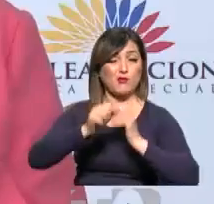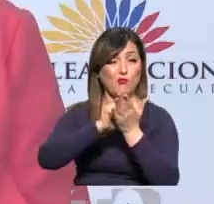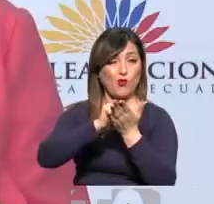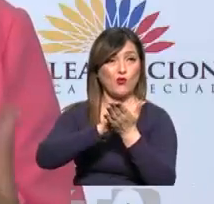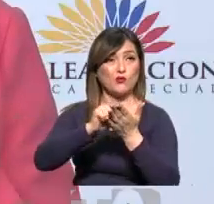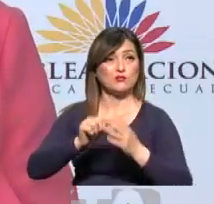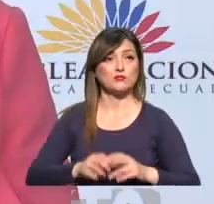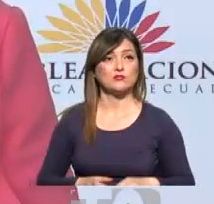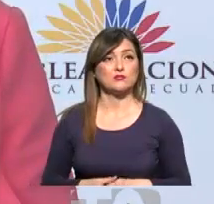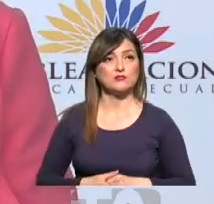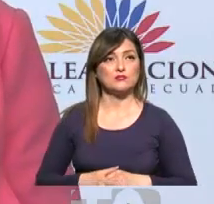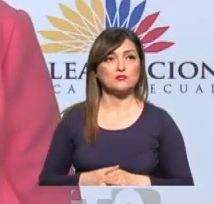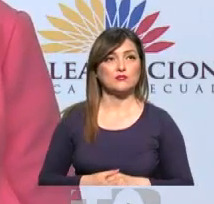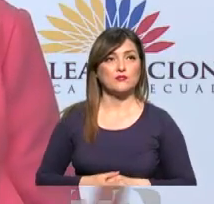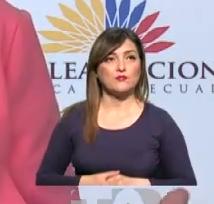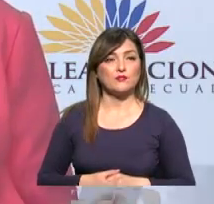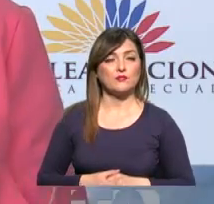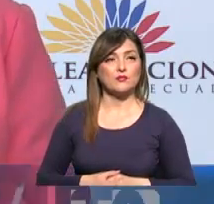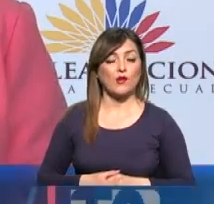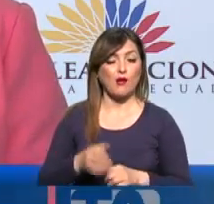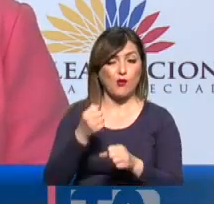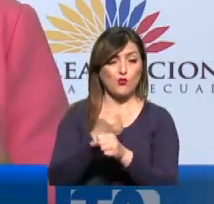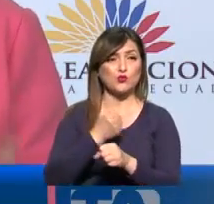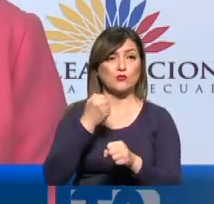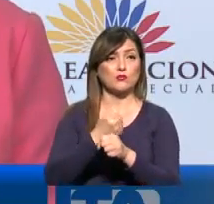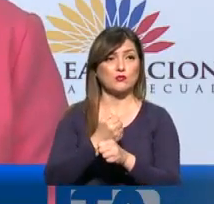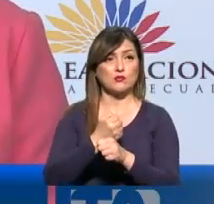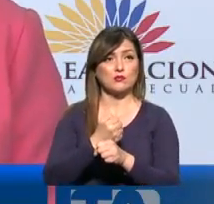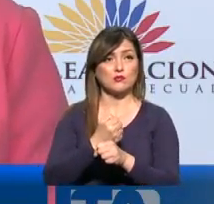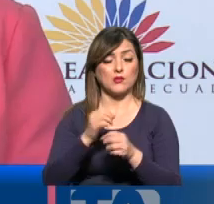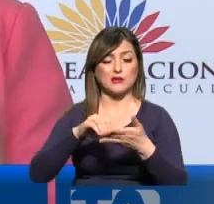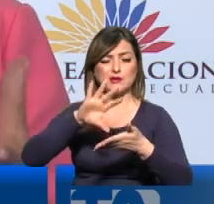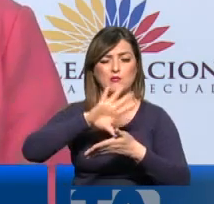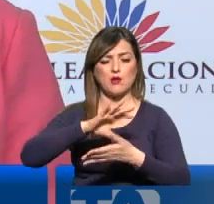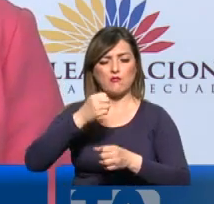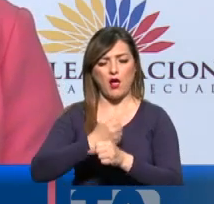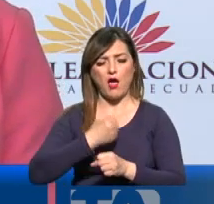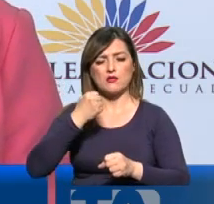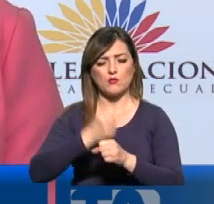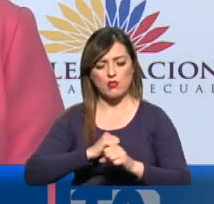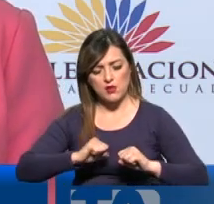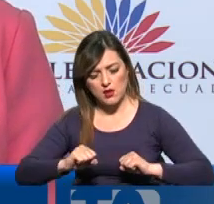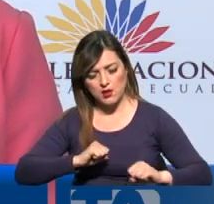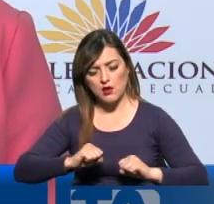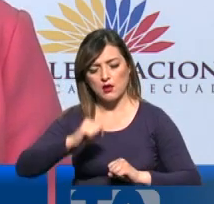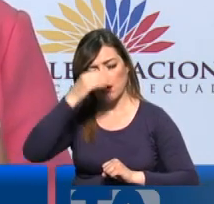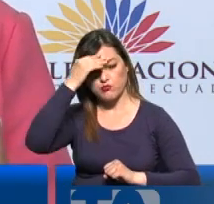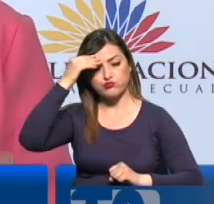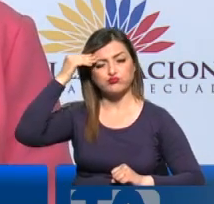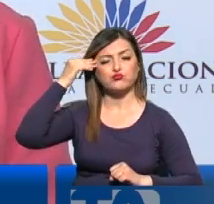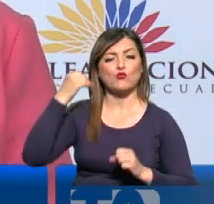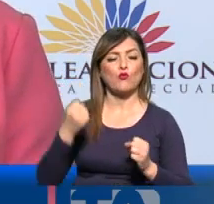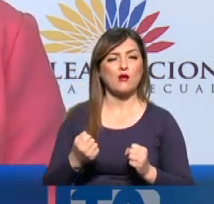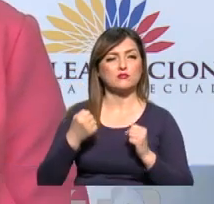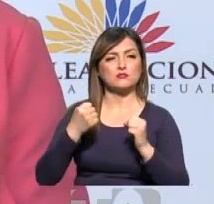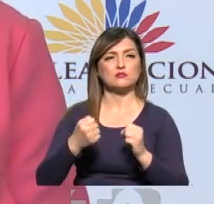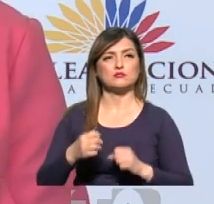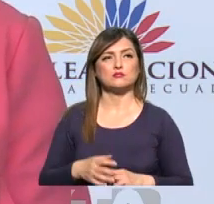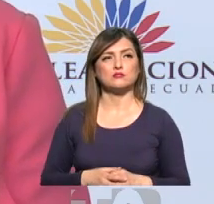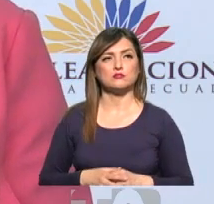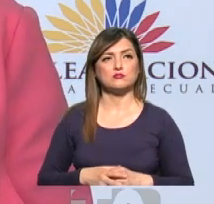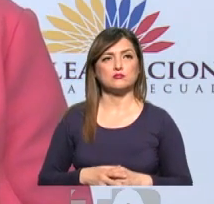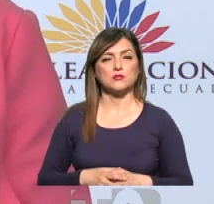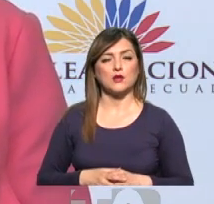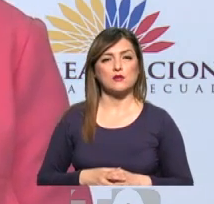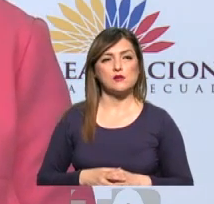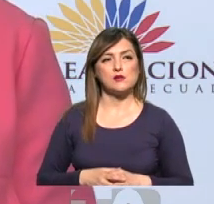Niñez. Es absurdo que además un trabajo que le costó a la Asamblea, que le costó al país, que ha sido basado en los